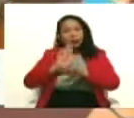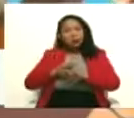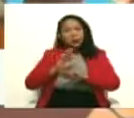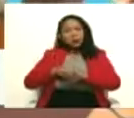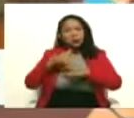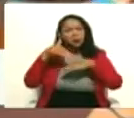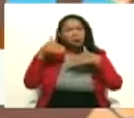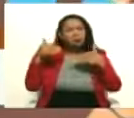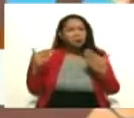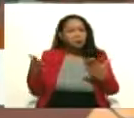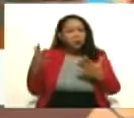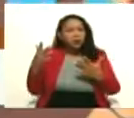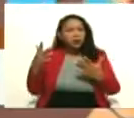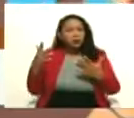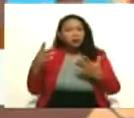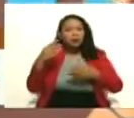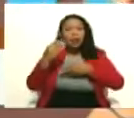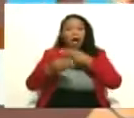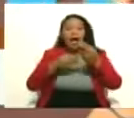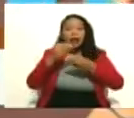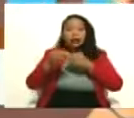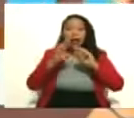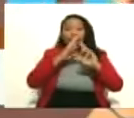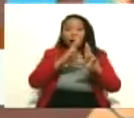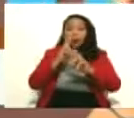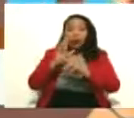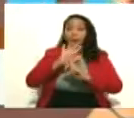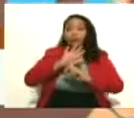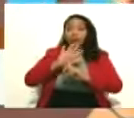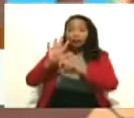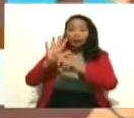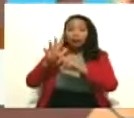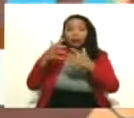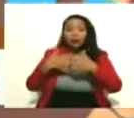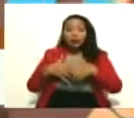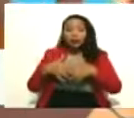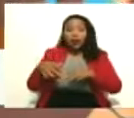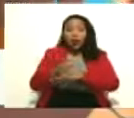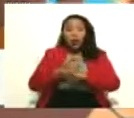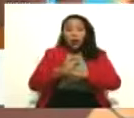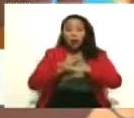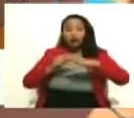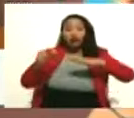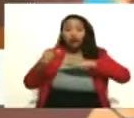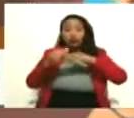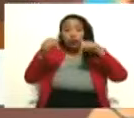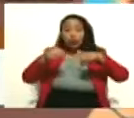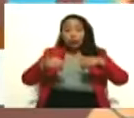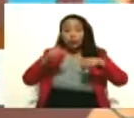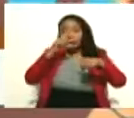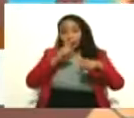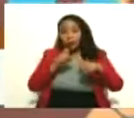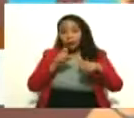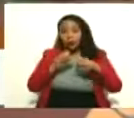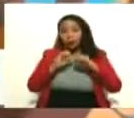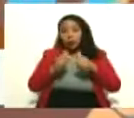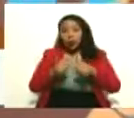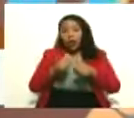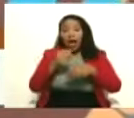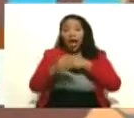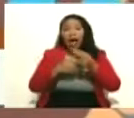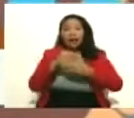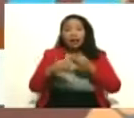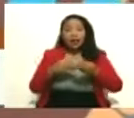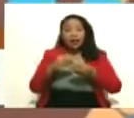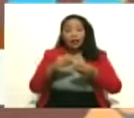referéndum. Bueno, para darle respuesta a la ExxonMobil y al gobierno de Guyana, que desde este año ha empezado a licitar